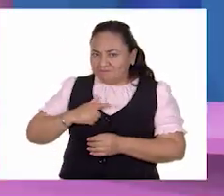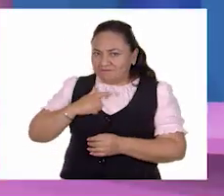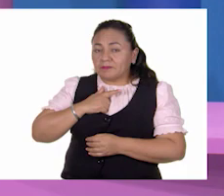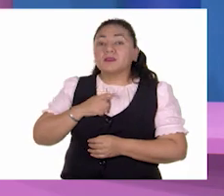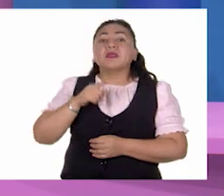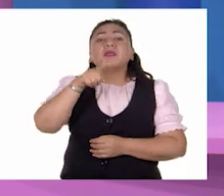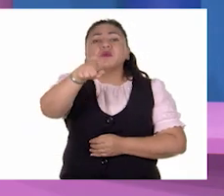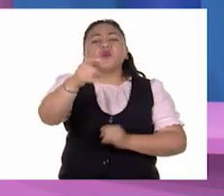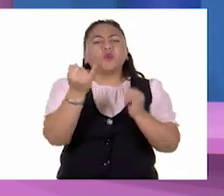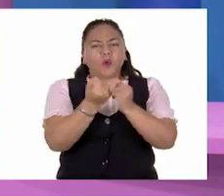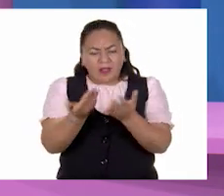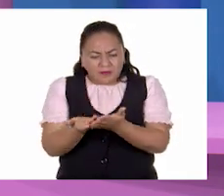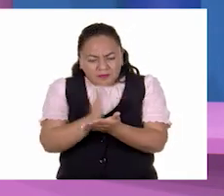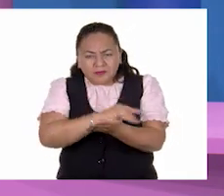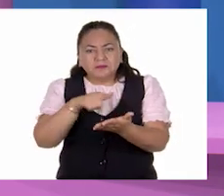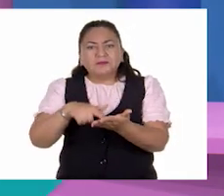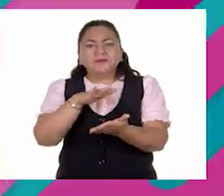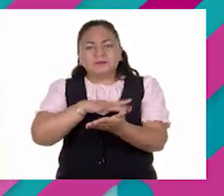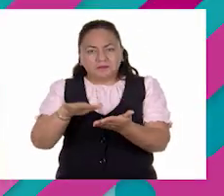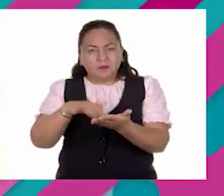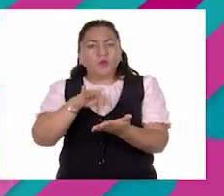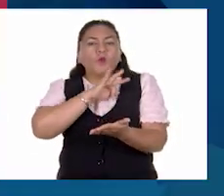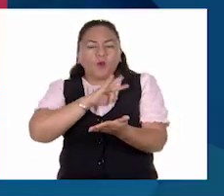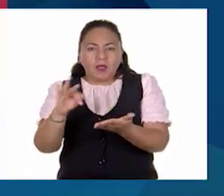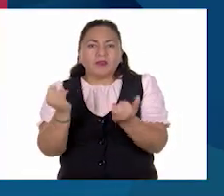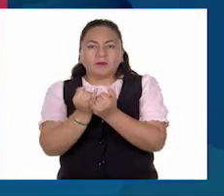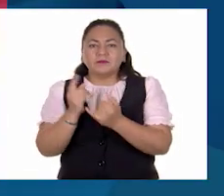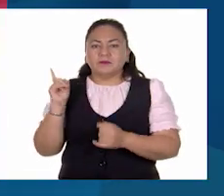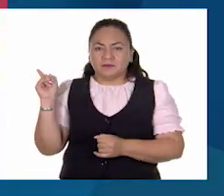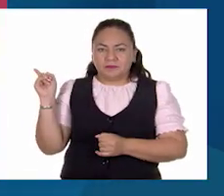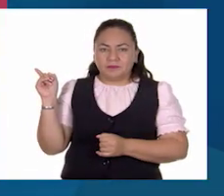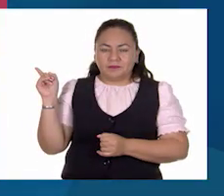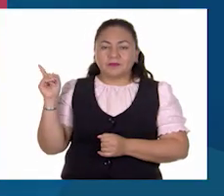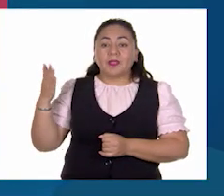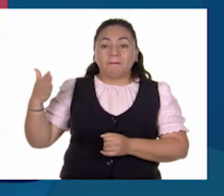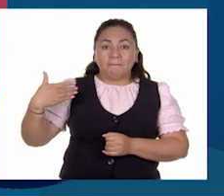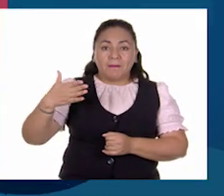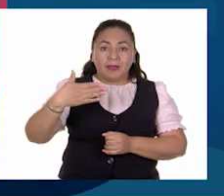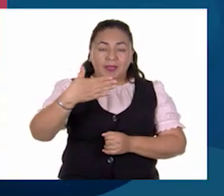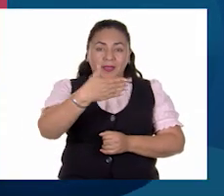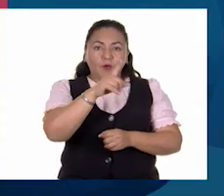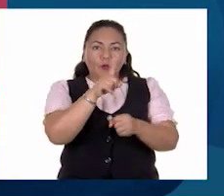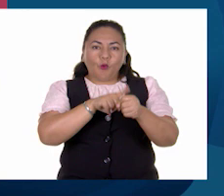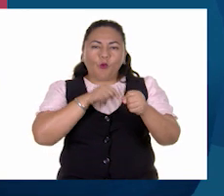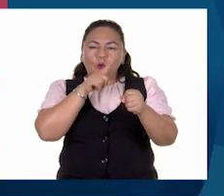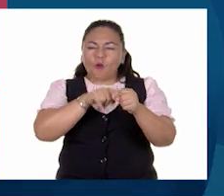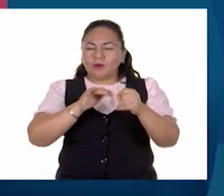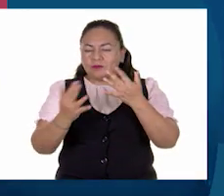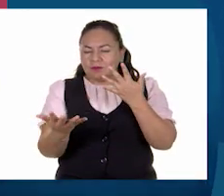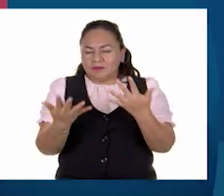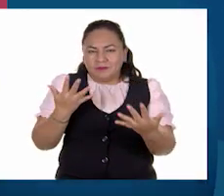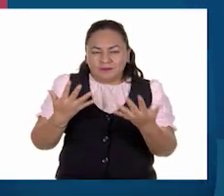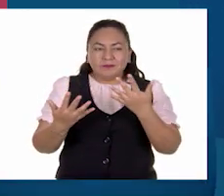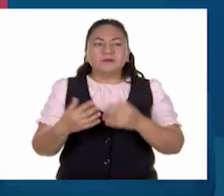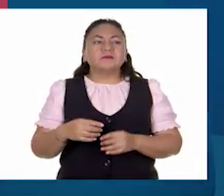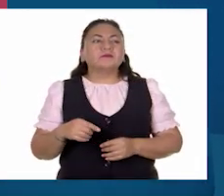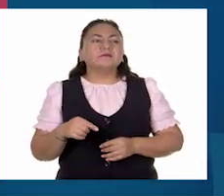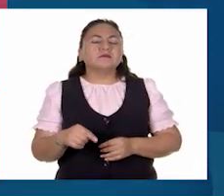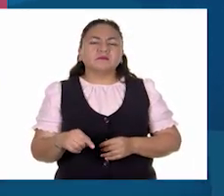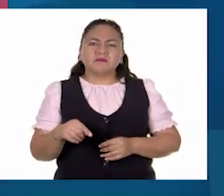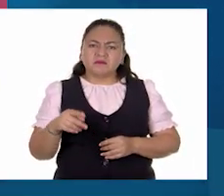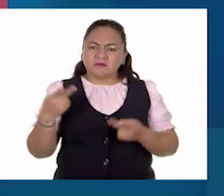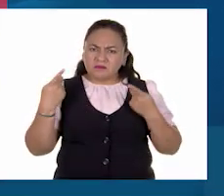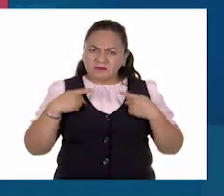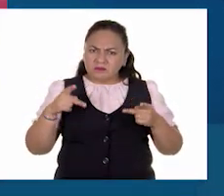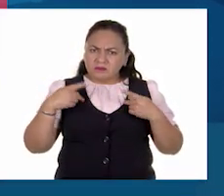en casa puedes seguir también la lectura con nosotros. Peces de colores. ¿Lavó en la fuente un pintor